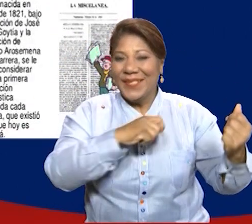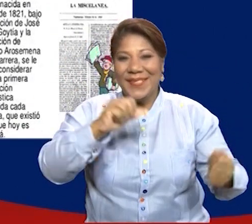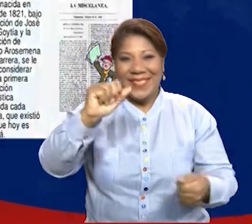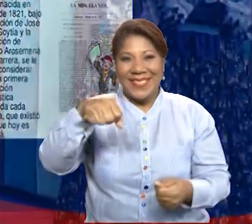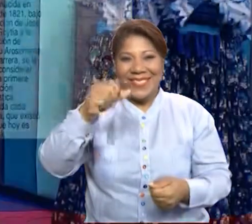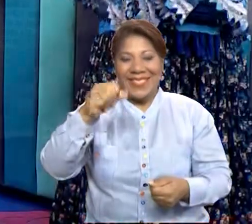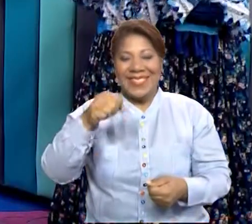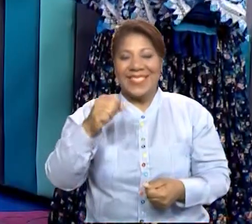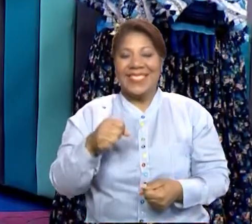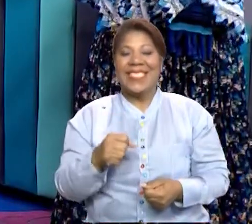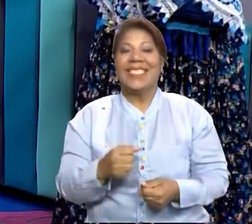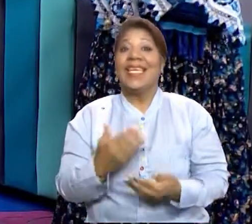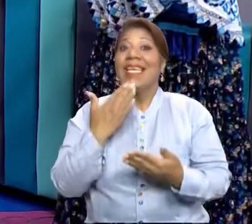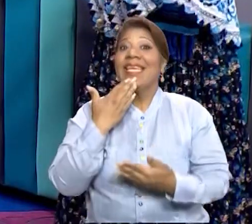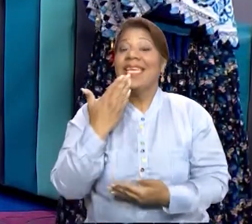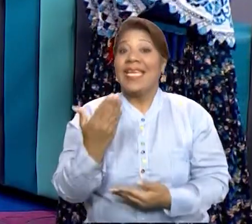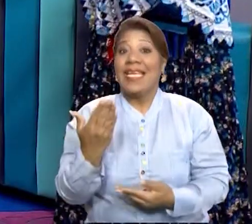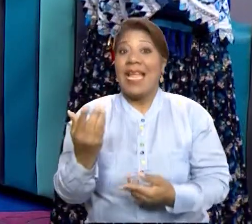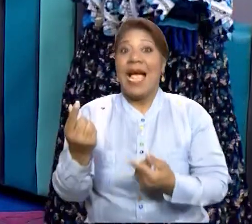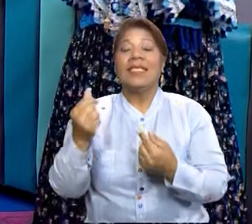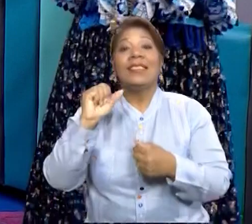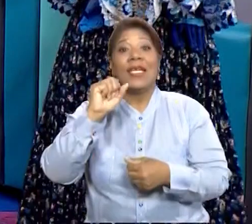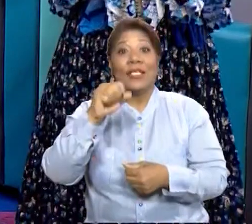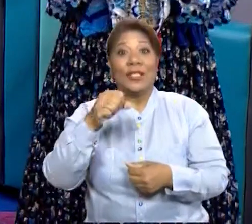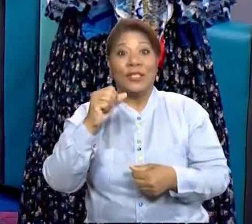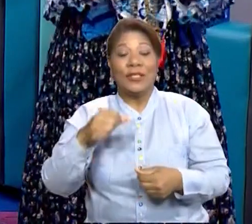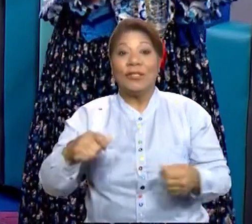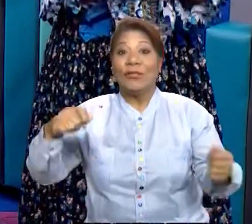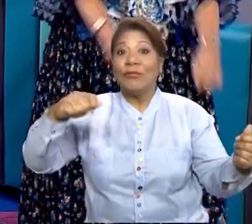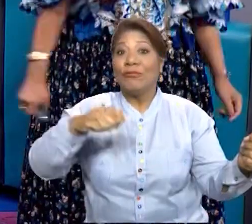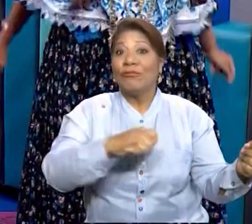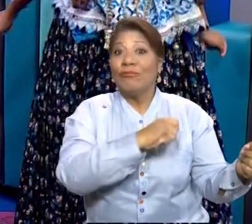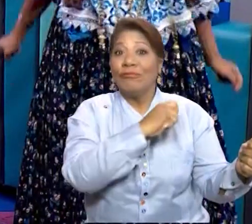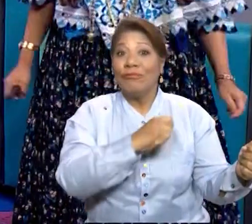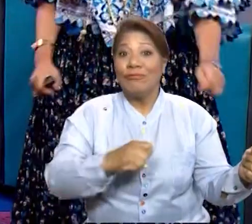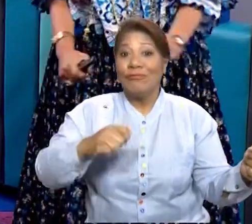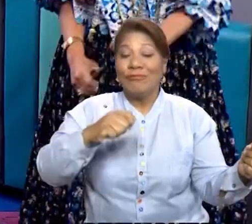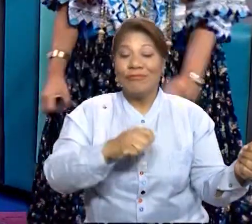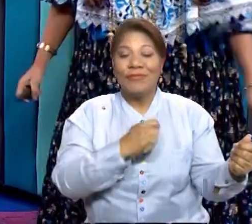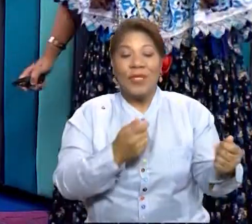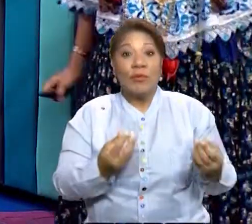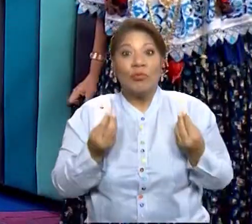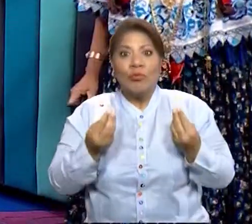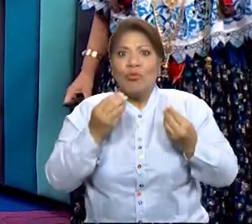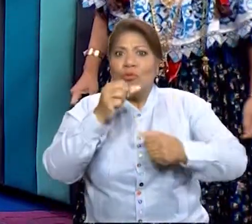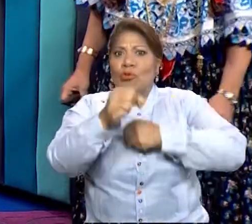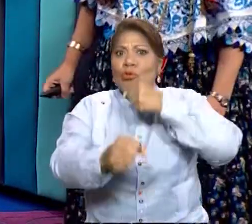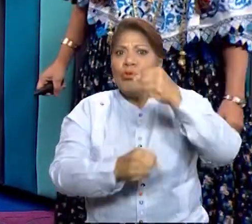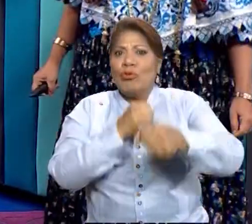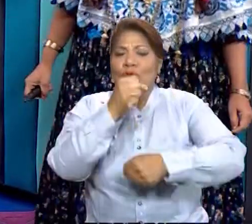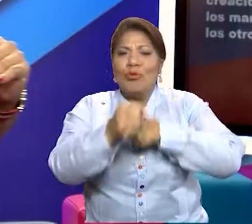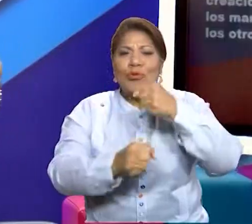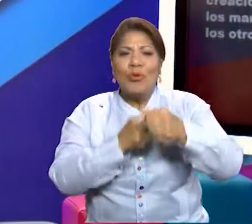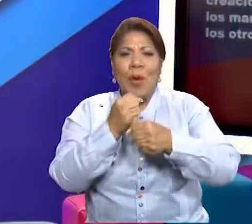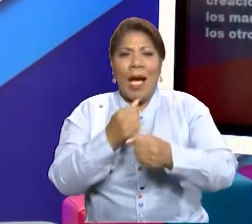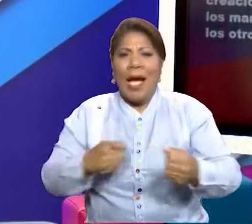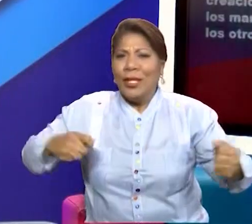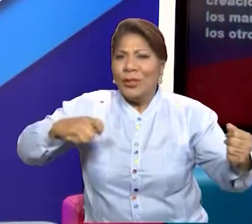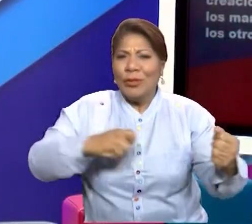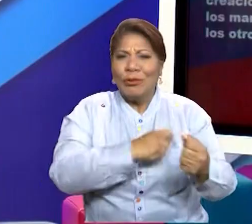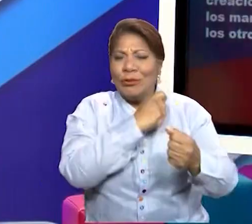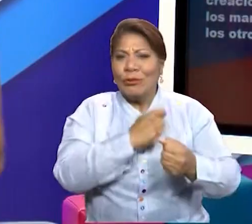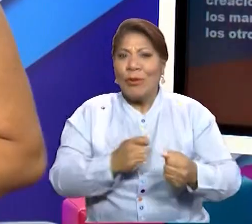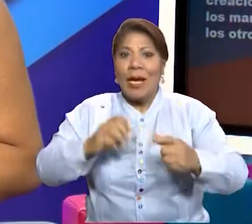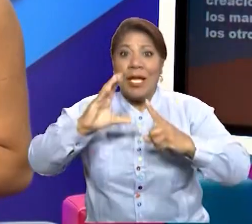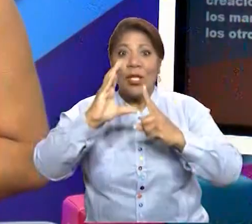Cortés, que viene incursionando en el folclore desde hace más de 40, 50, 60 años.